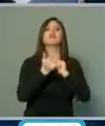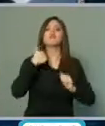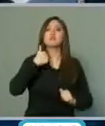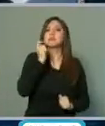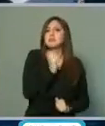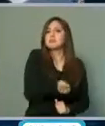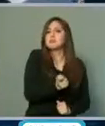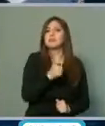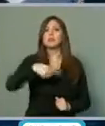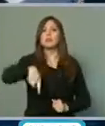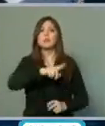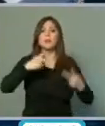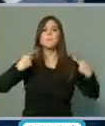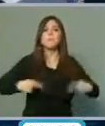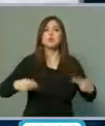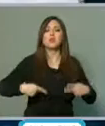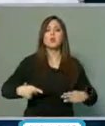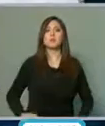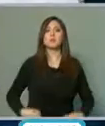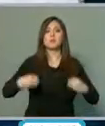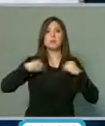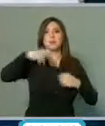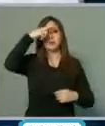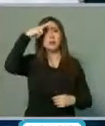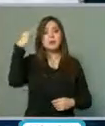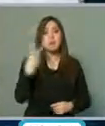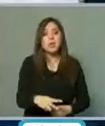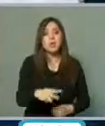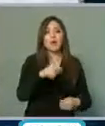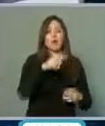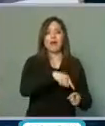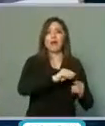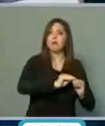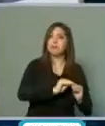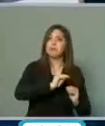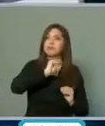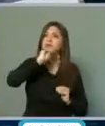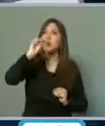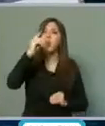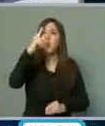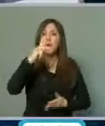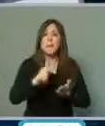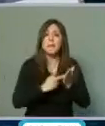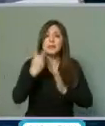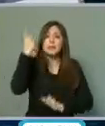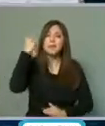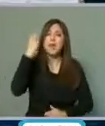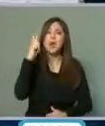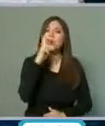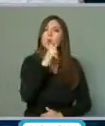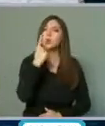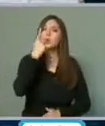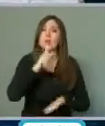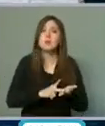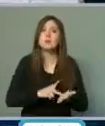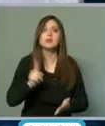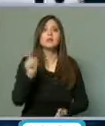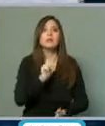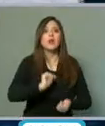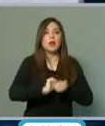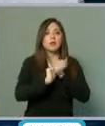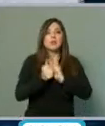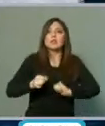los mexicanos regresan, viajan una vez a Rusia y dicen que no, yo quiero viajar otra